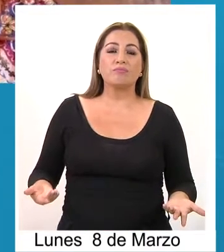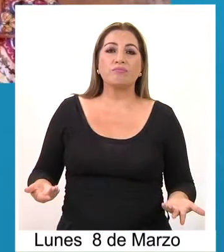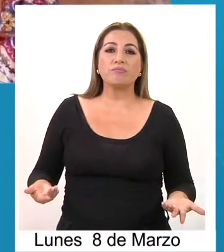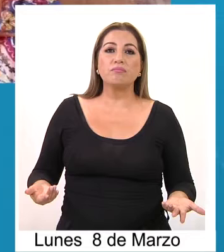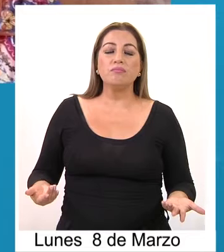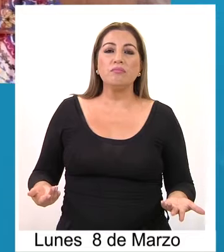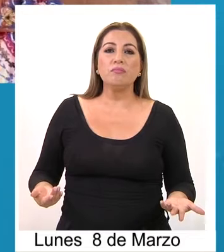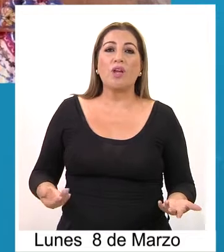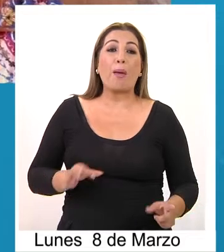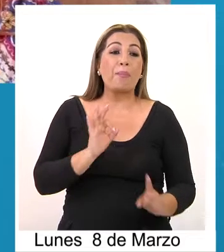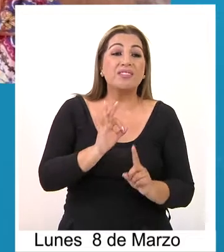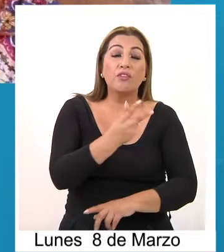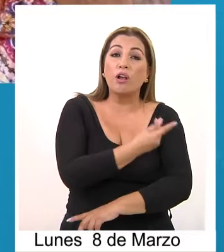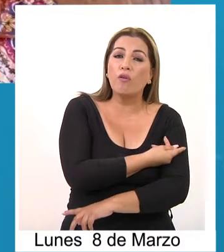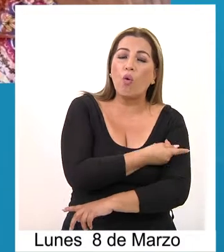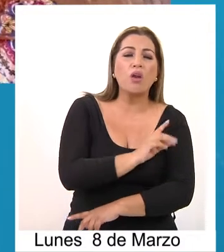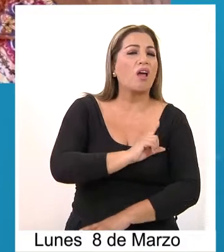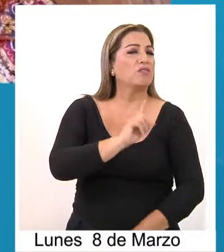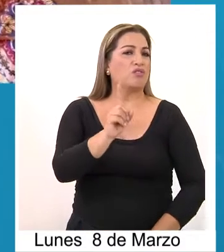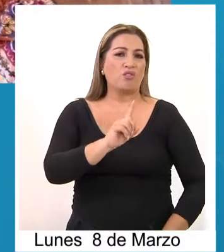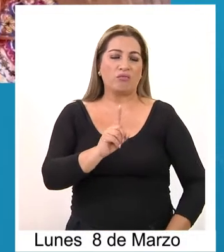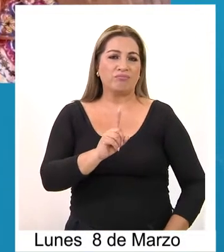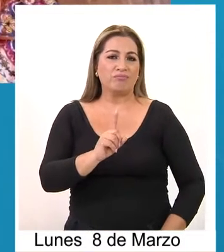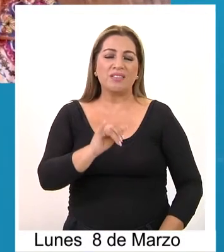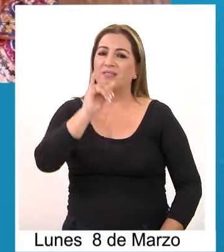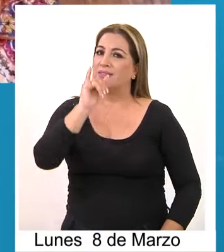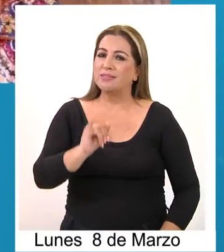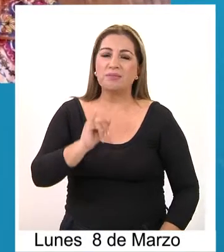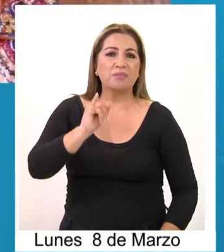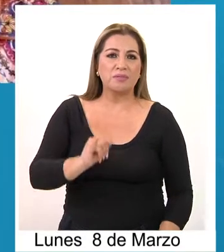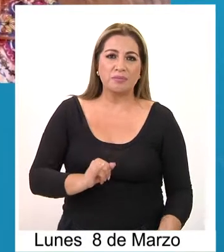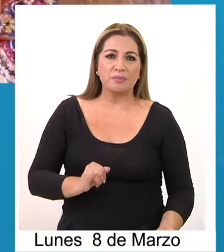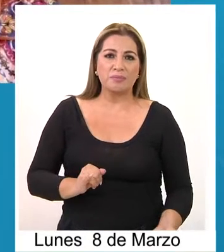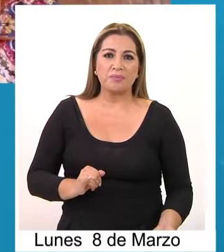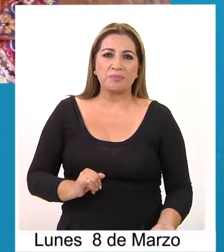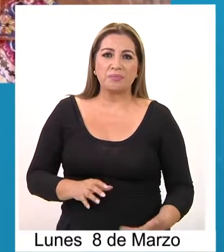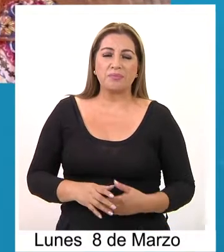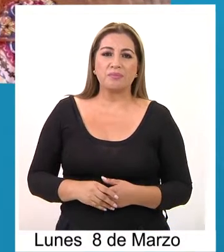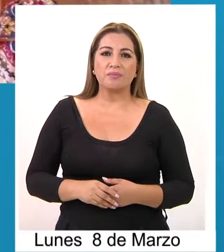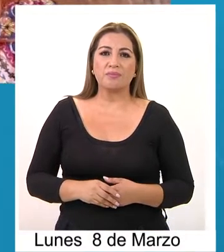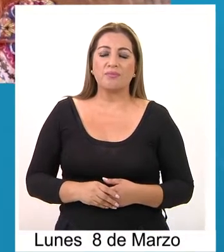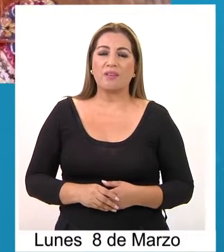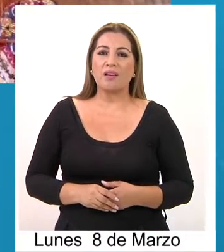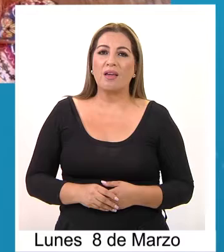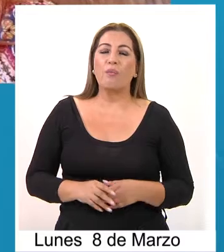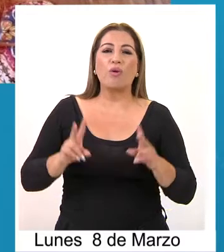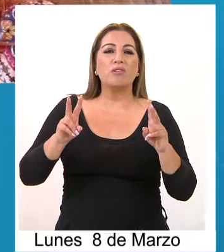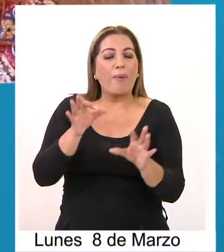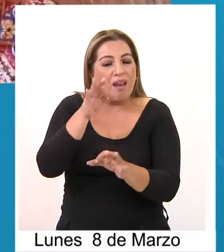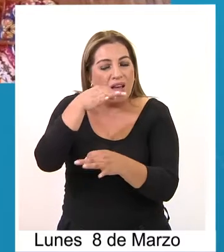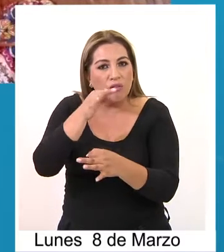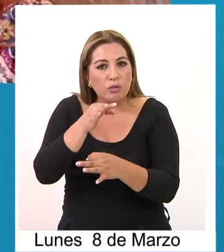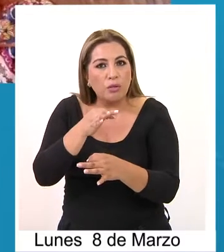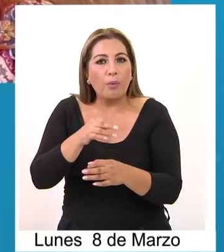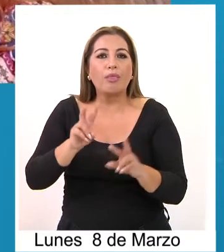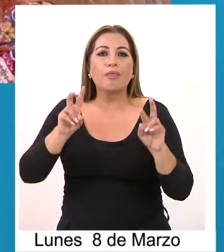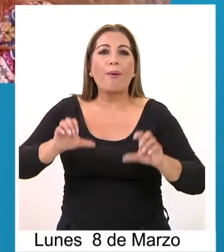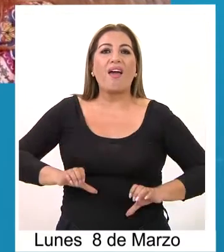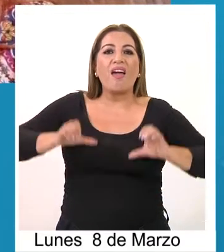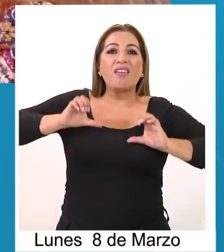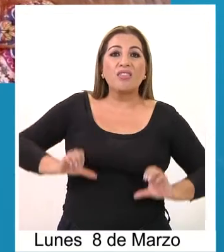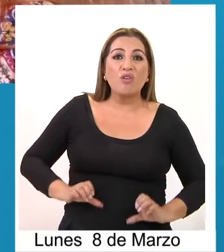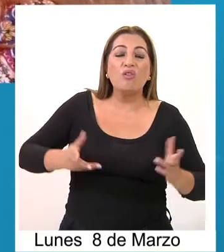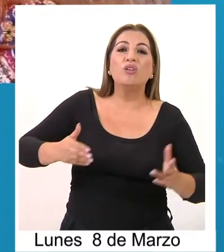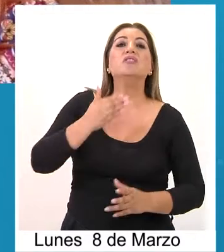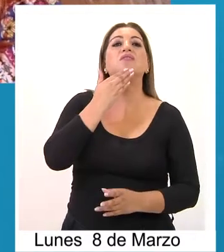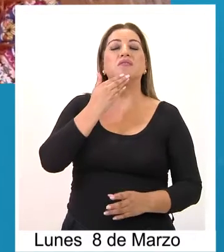obedece no a la vacuna en particular, sino que obedece a cómo se hace el diseño por un tema, por un lado ético y por